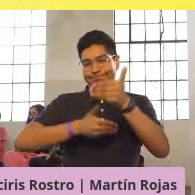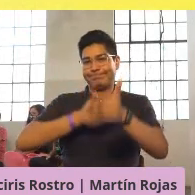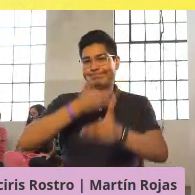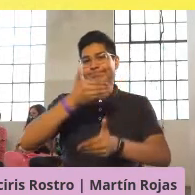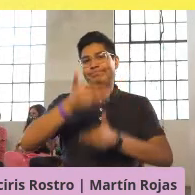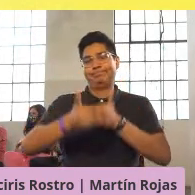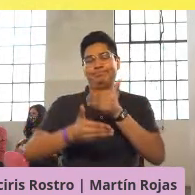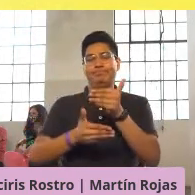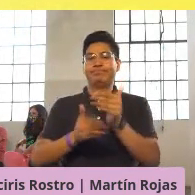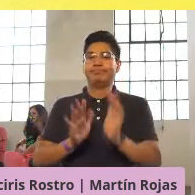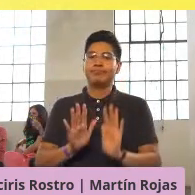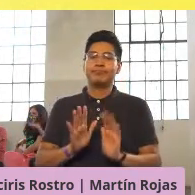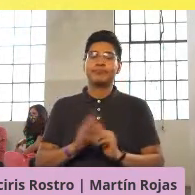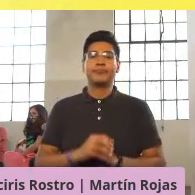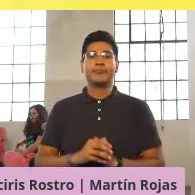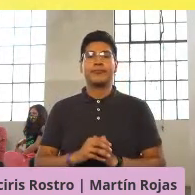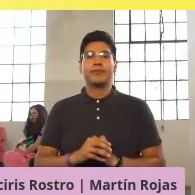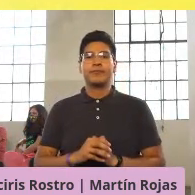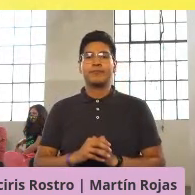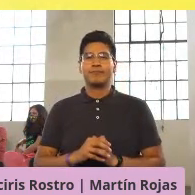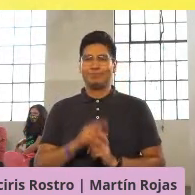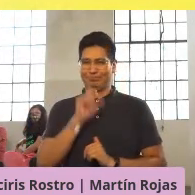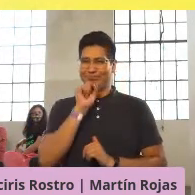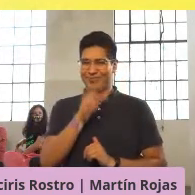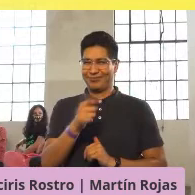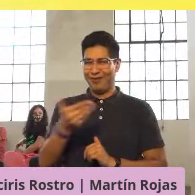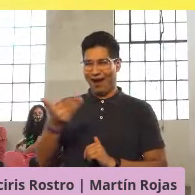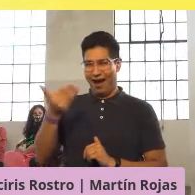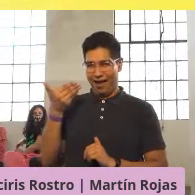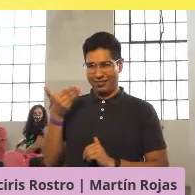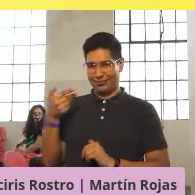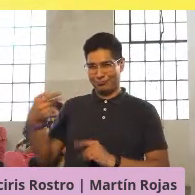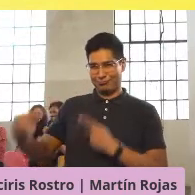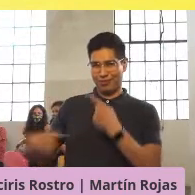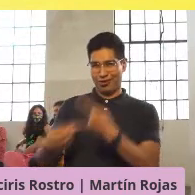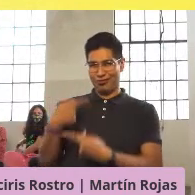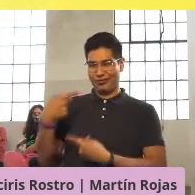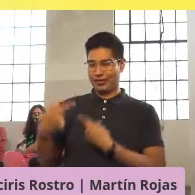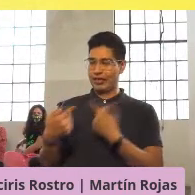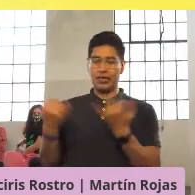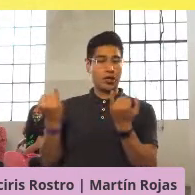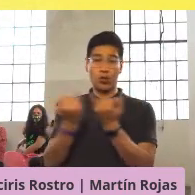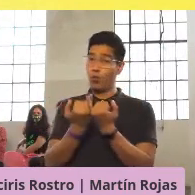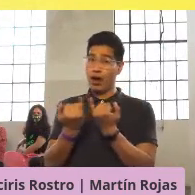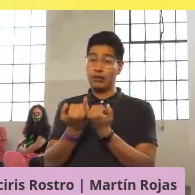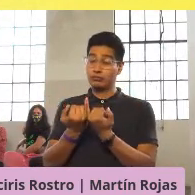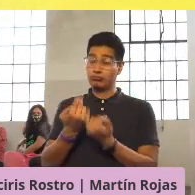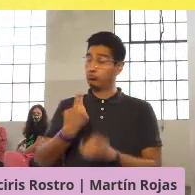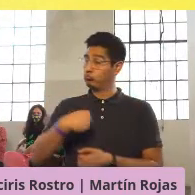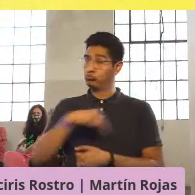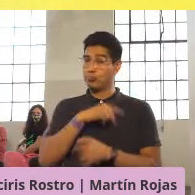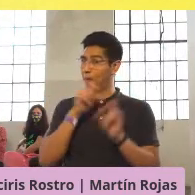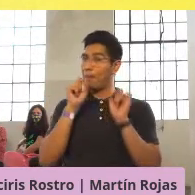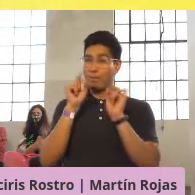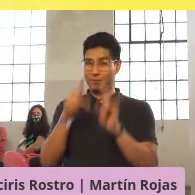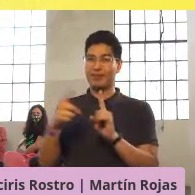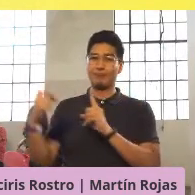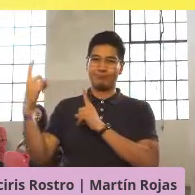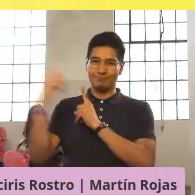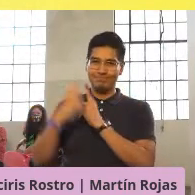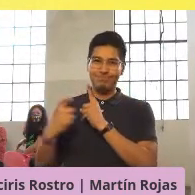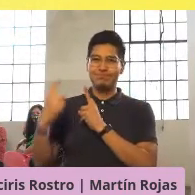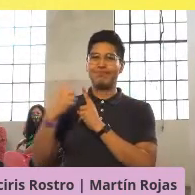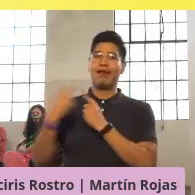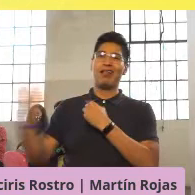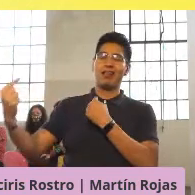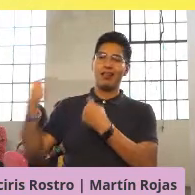¿no? Y nada más, o sea, como en la pregunta pasada también a nosotros nos insultaron mucho, o sea, con lo de la activación, no sé, como